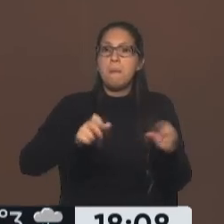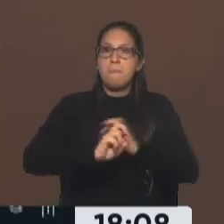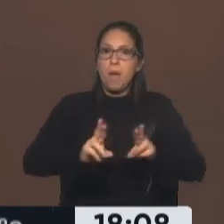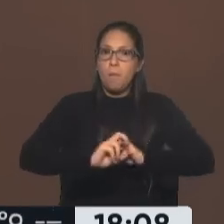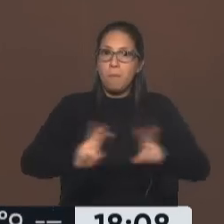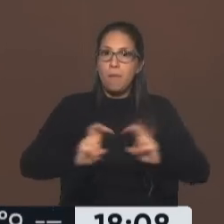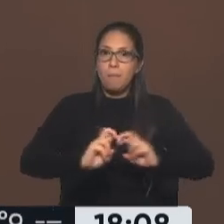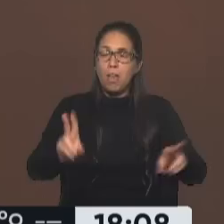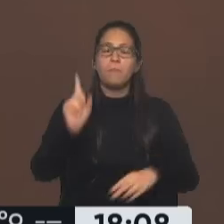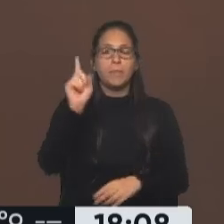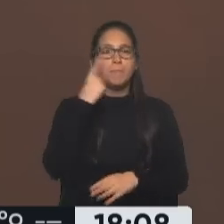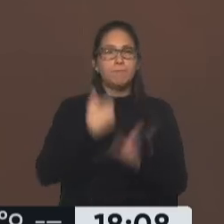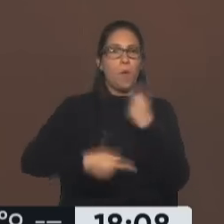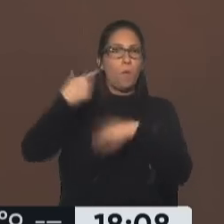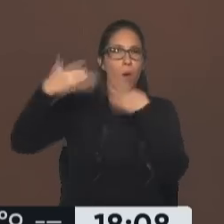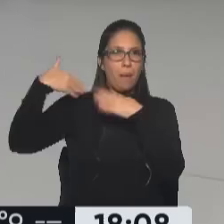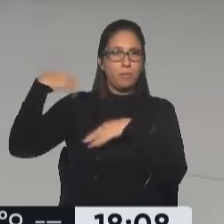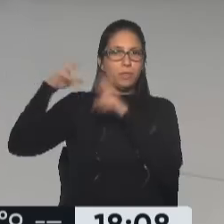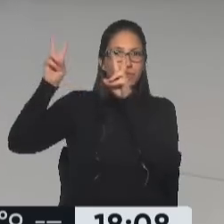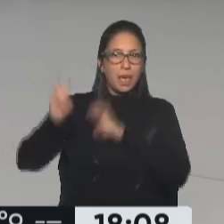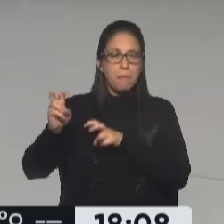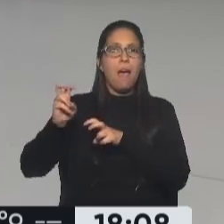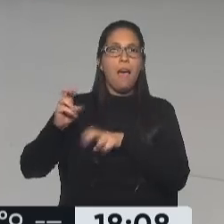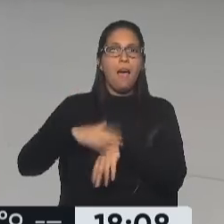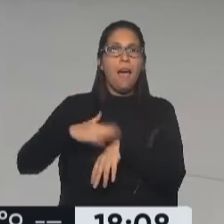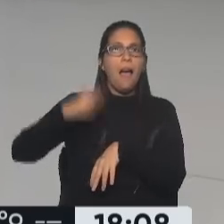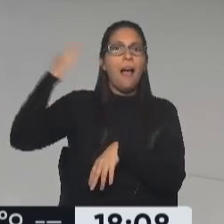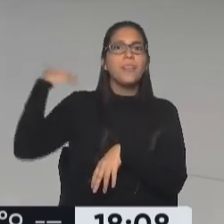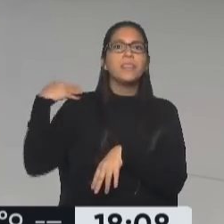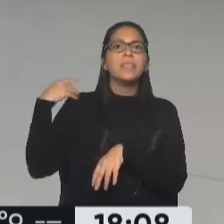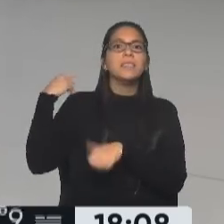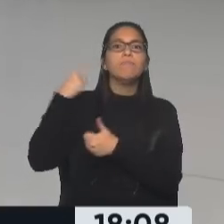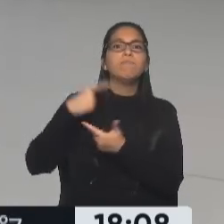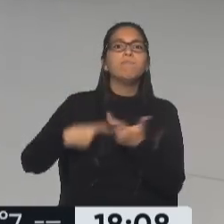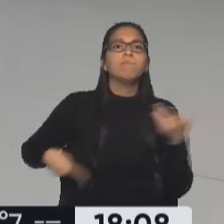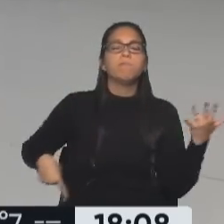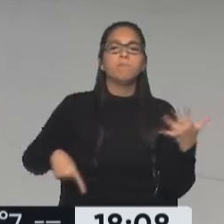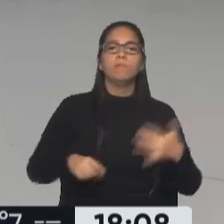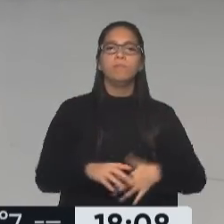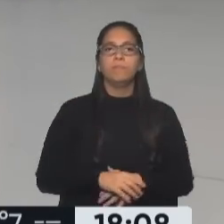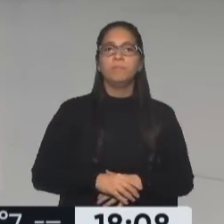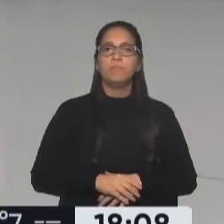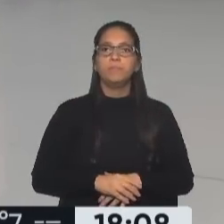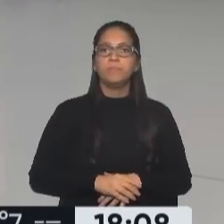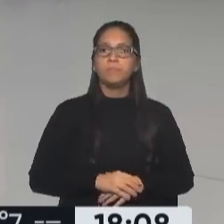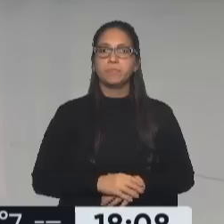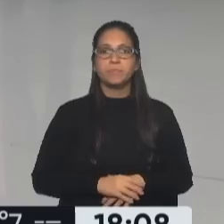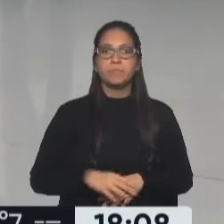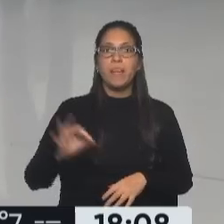a remontarnos un poco al pasado, a los antecedentes rápidamente en lo que tiene que ver con el año,